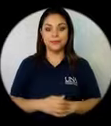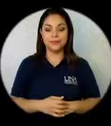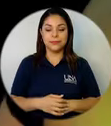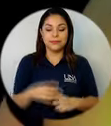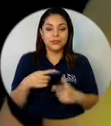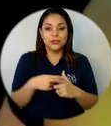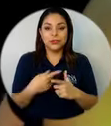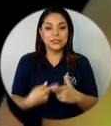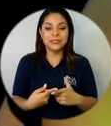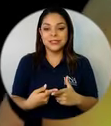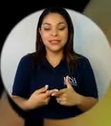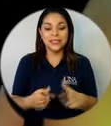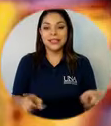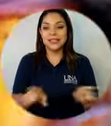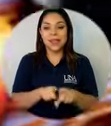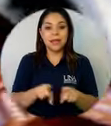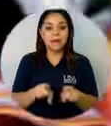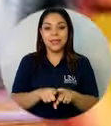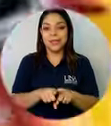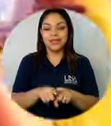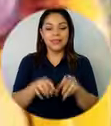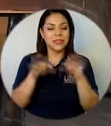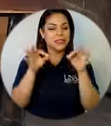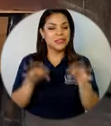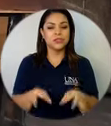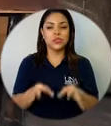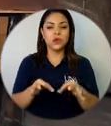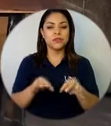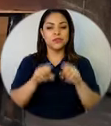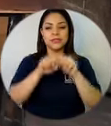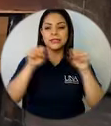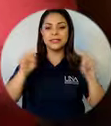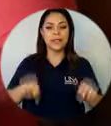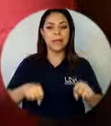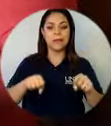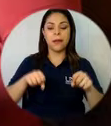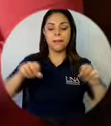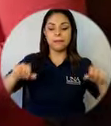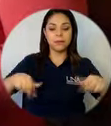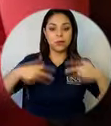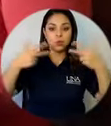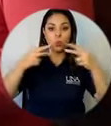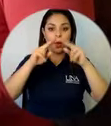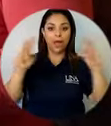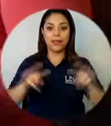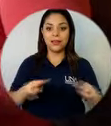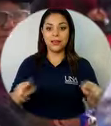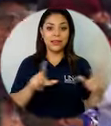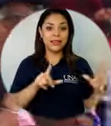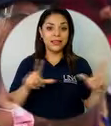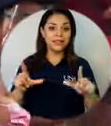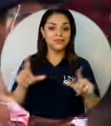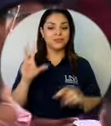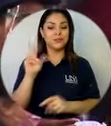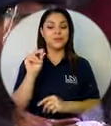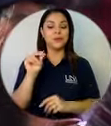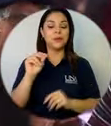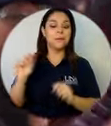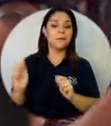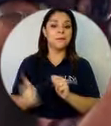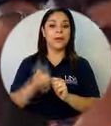la persona encargada. Entonces, también la decisión de pasar a un sistema de virtualidad no estábamos listos, porque eso lo que